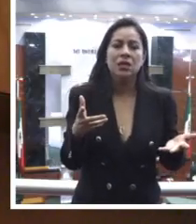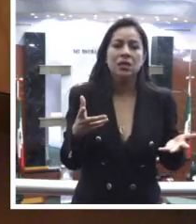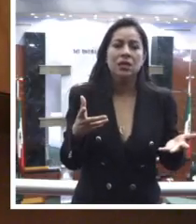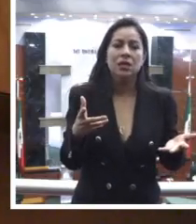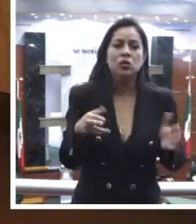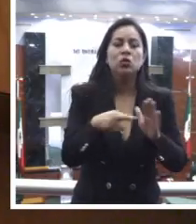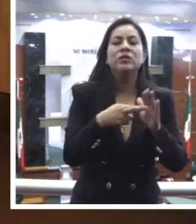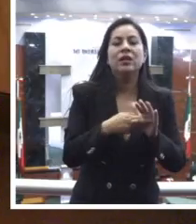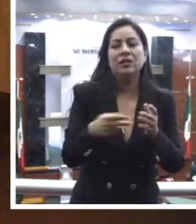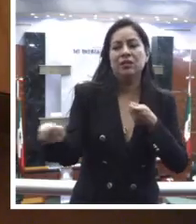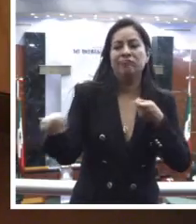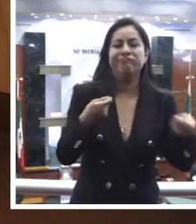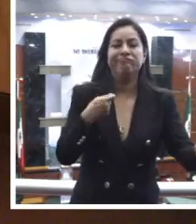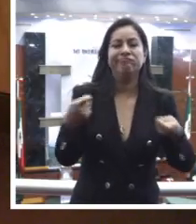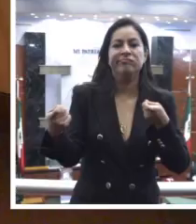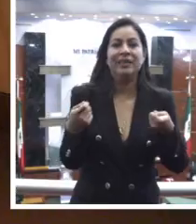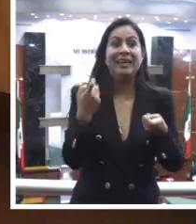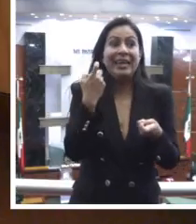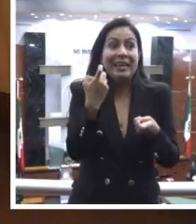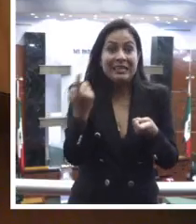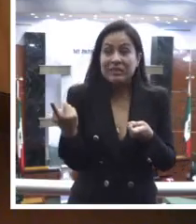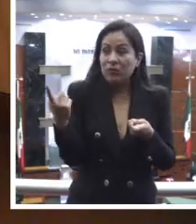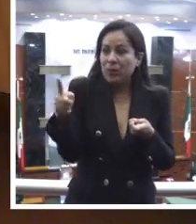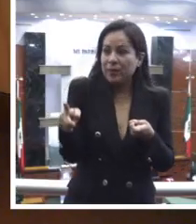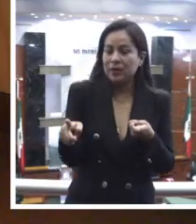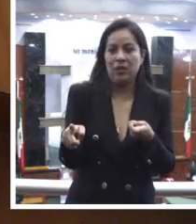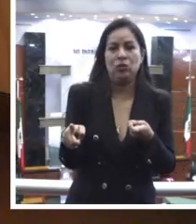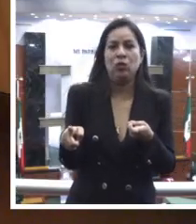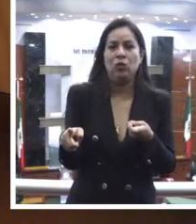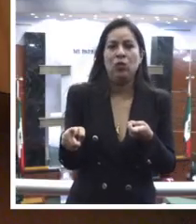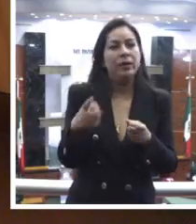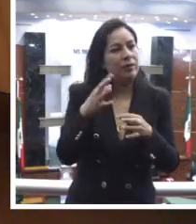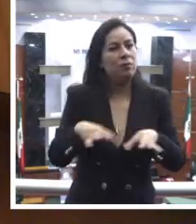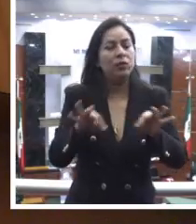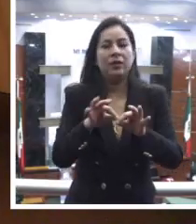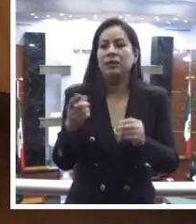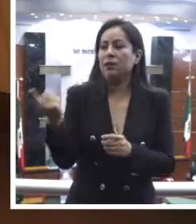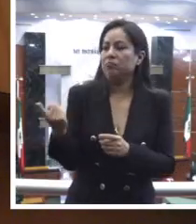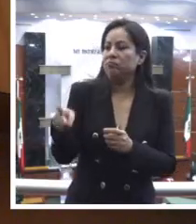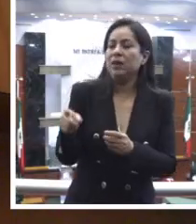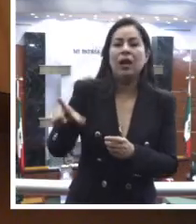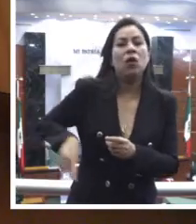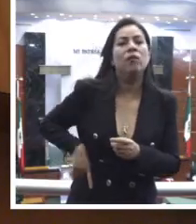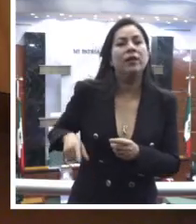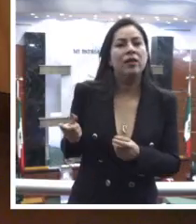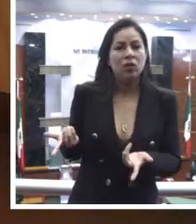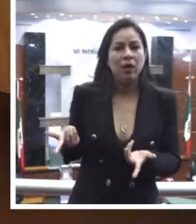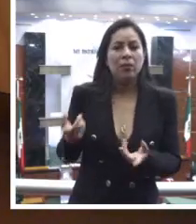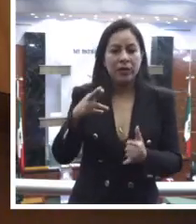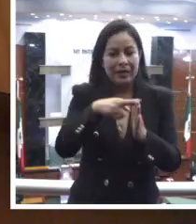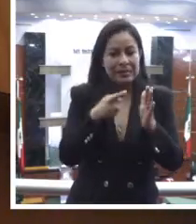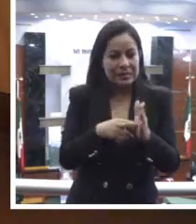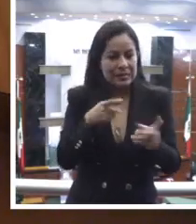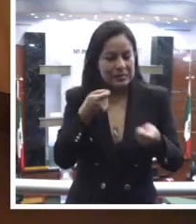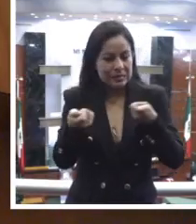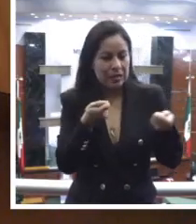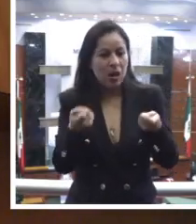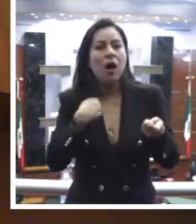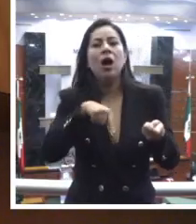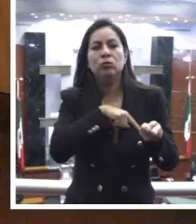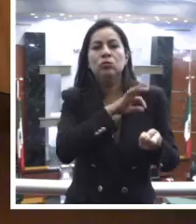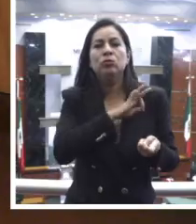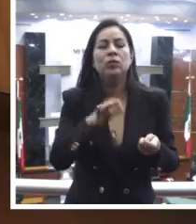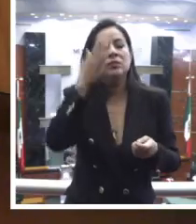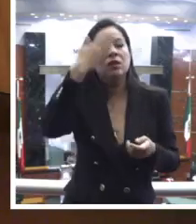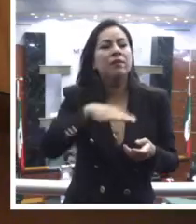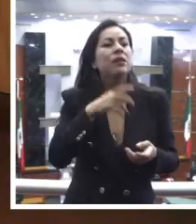sus reglas de operación. Esa fue una indicación primordial que nos dio la gobernadora, porque a partir de las reglas de operación vamos a poder nosotros